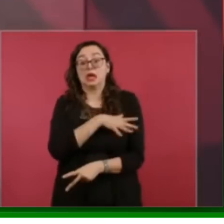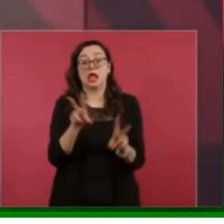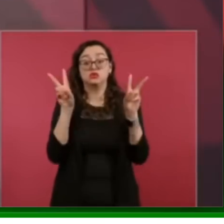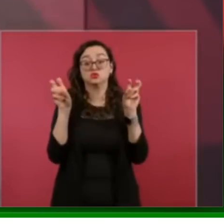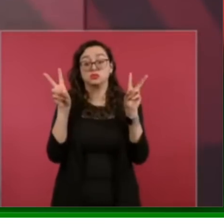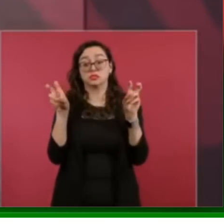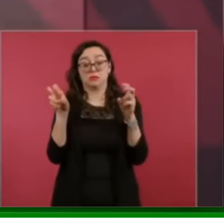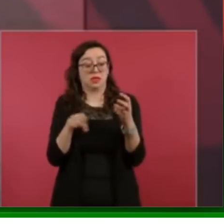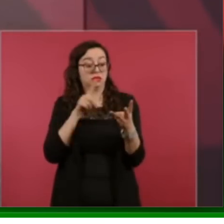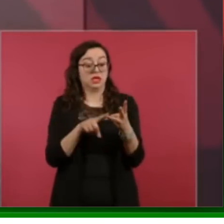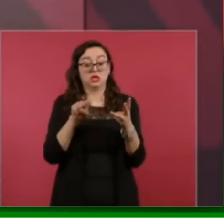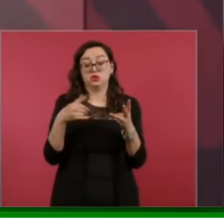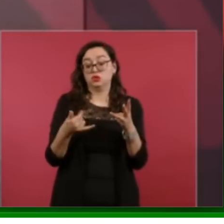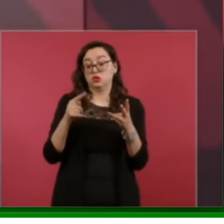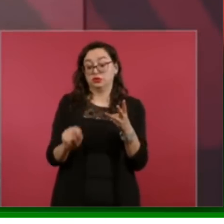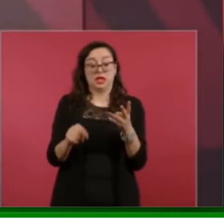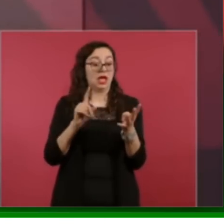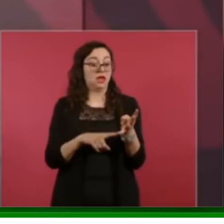mundo